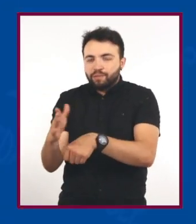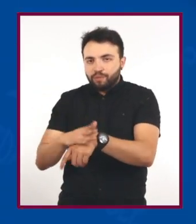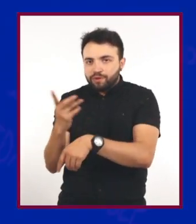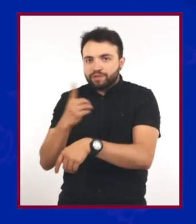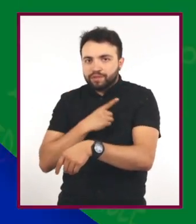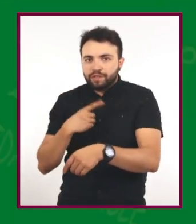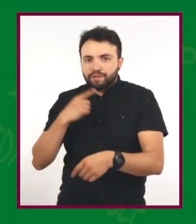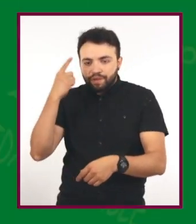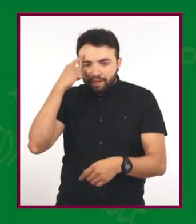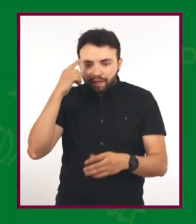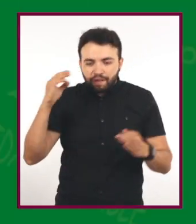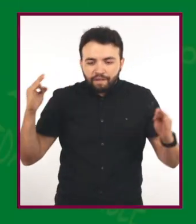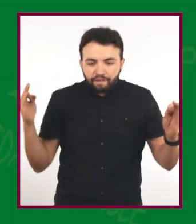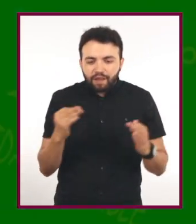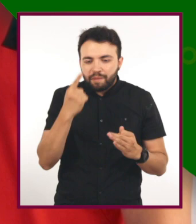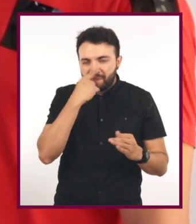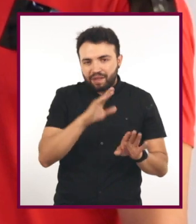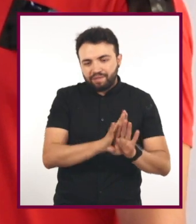alejarse.